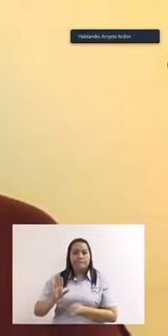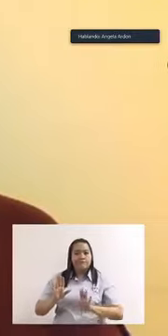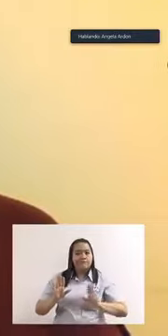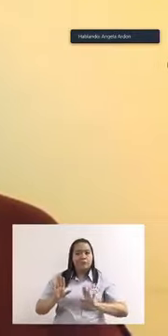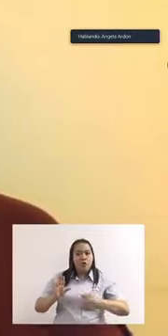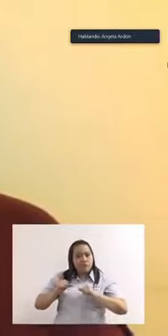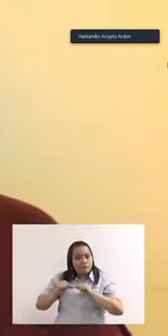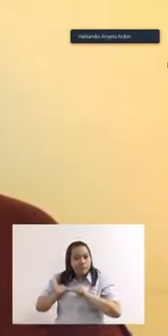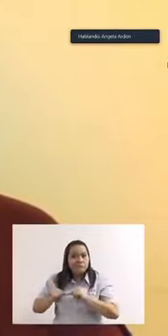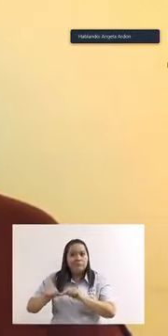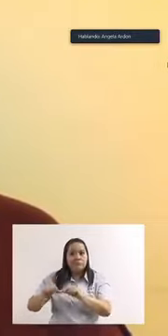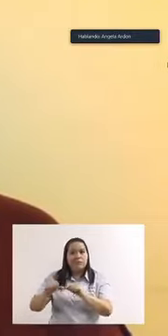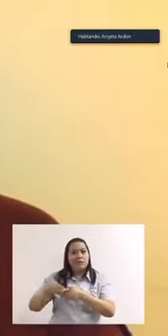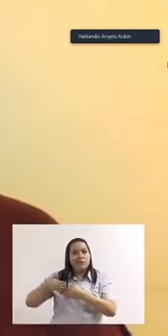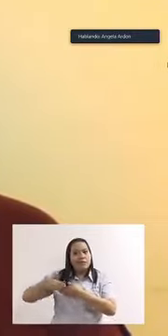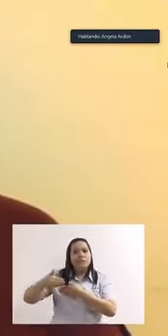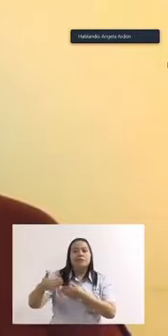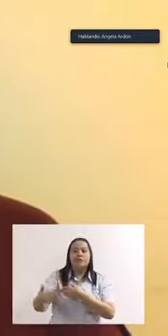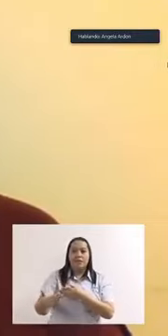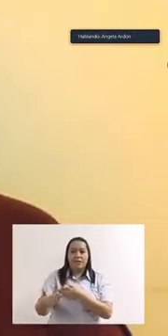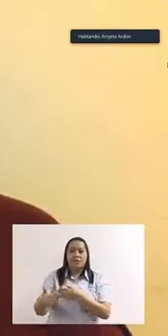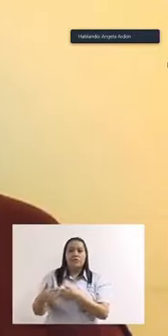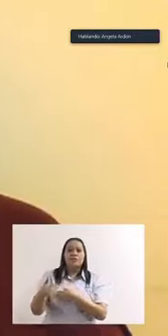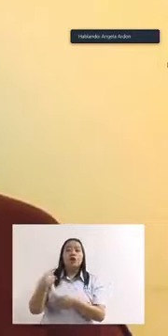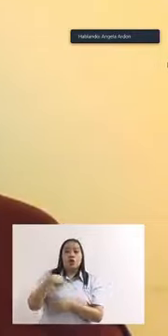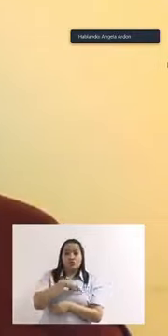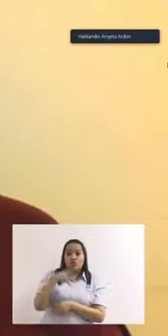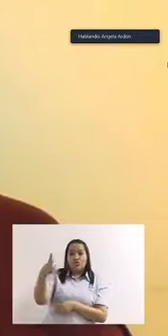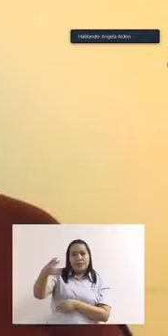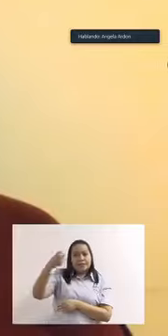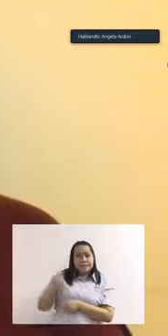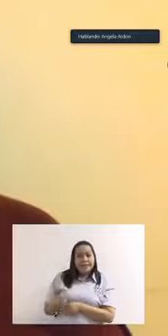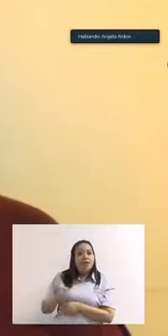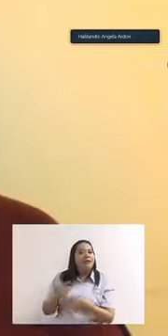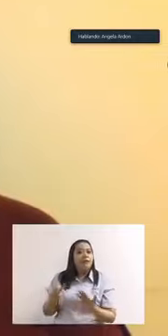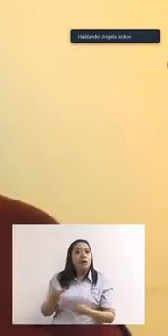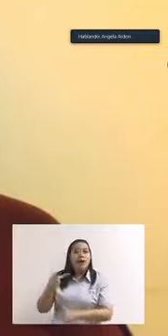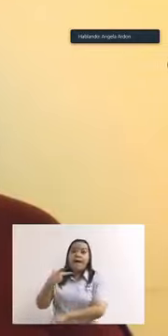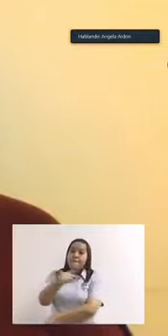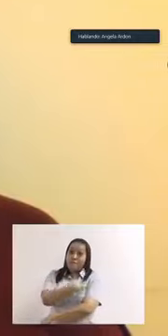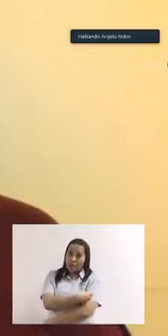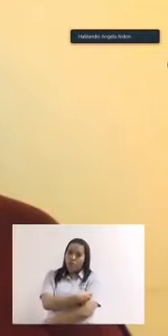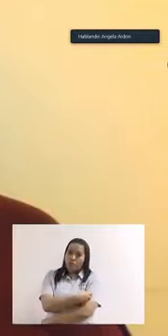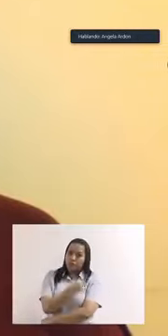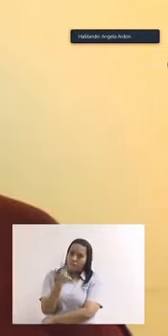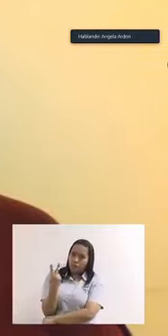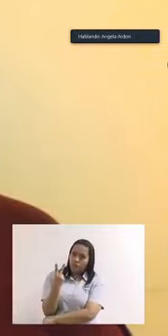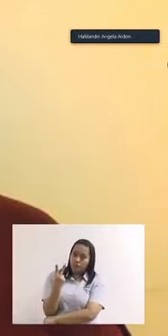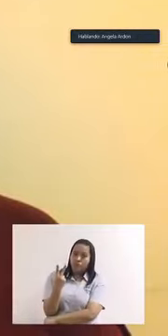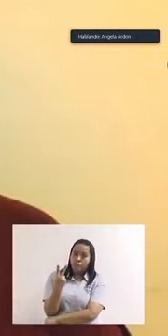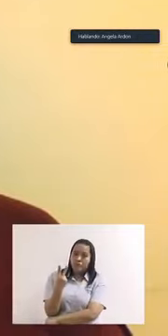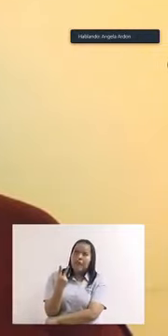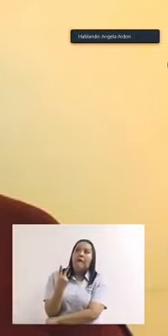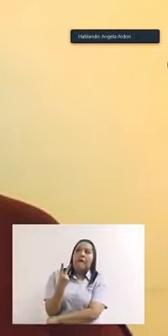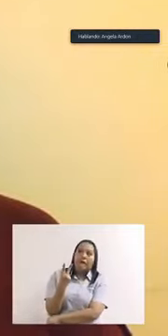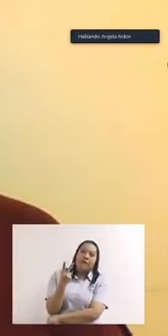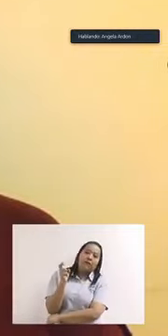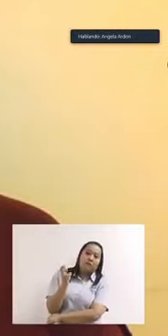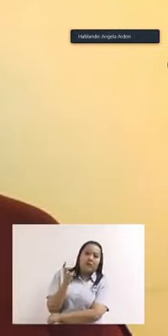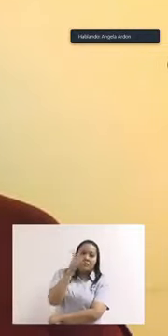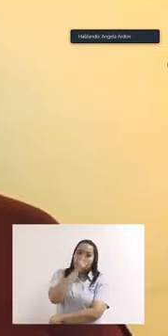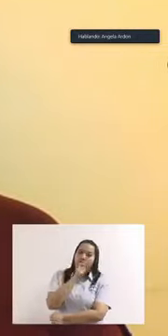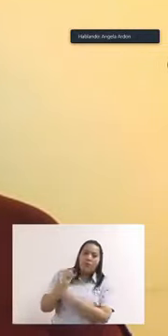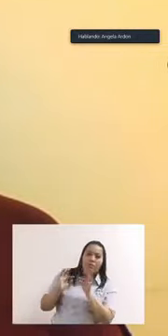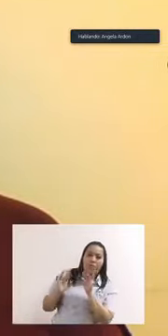cantidad, hemos exigido, que ha sido un problema, la vacuna con las dos. Y mucha gente no llegó por eso. Estamos